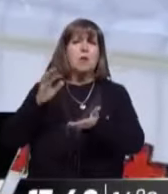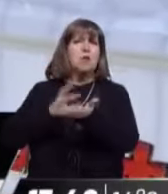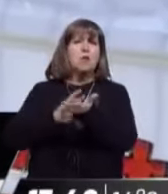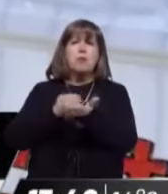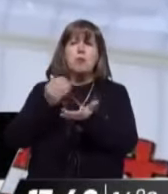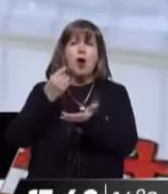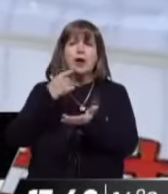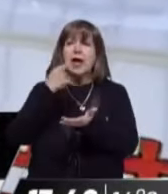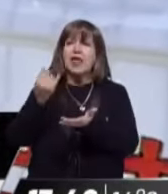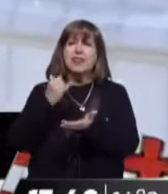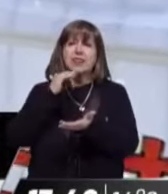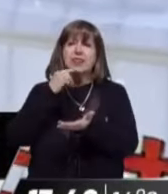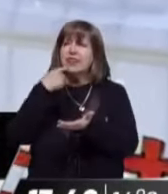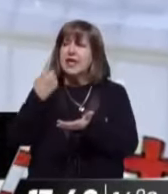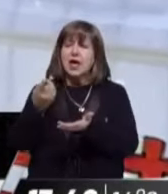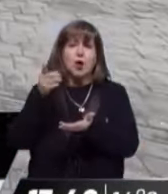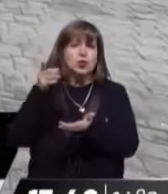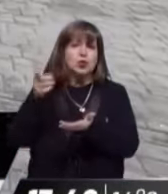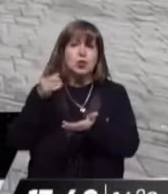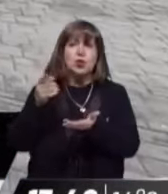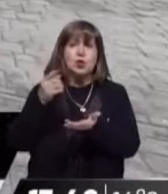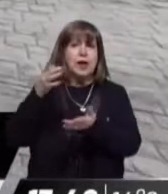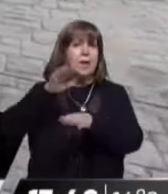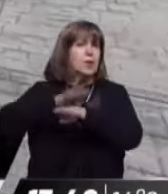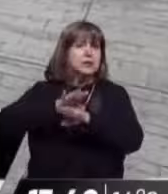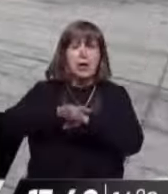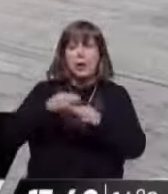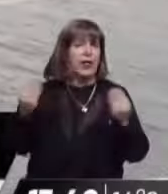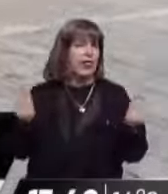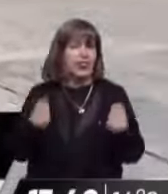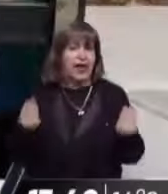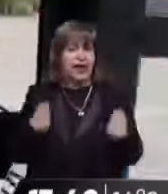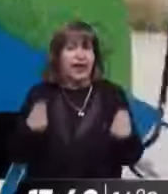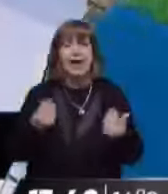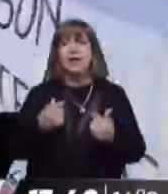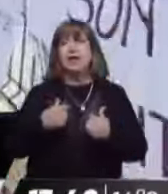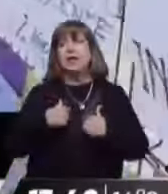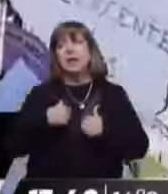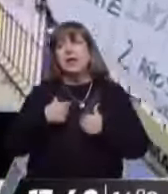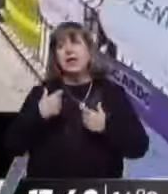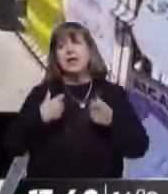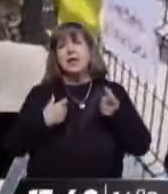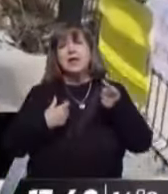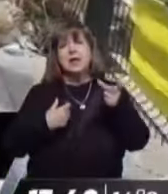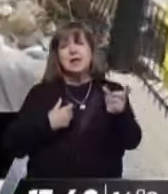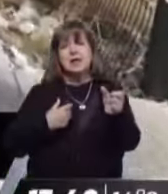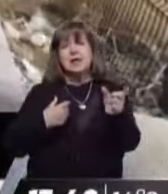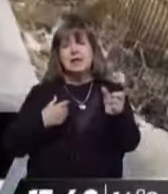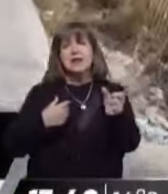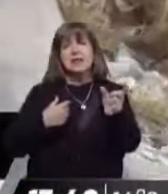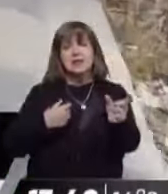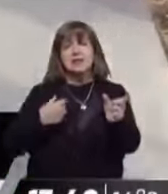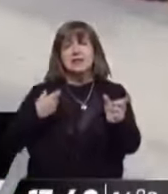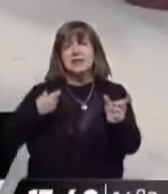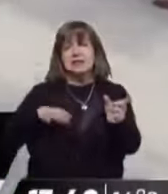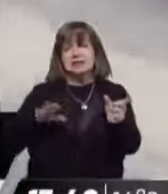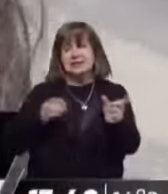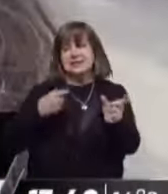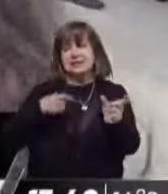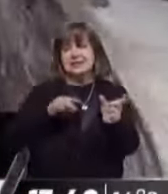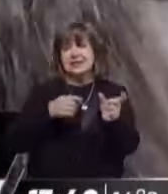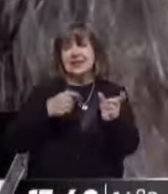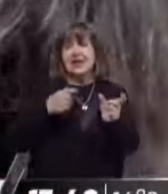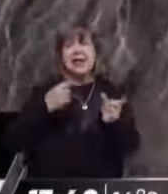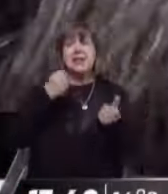el famoso audio que inició toda la causa. Claro, por la mentira de que yo